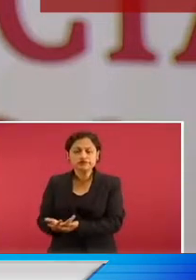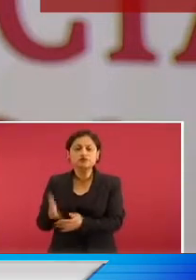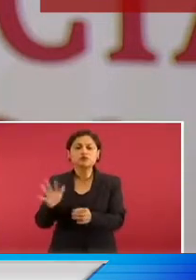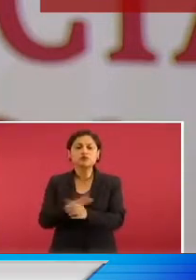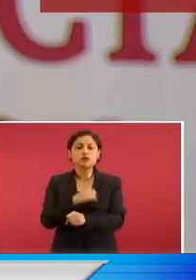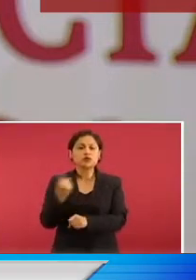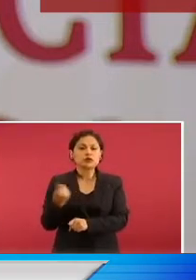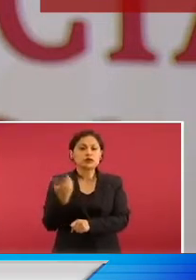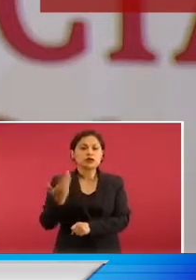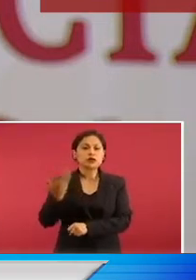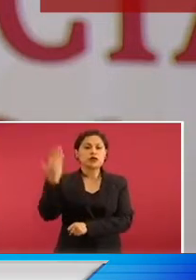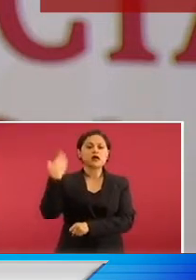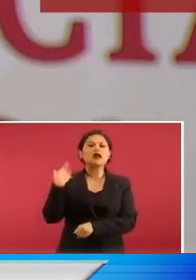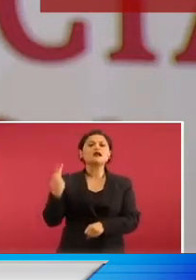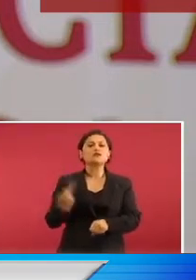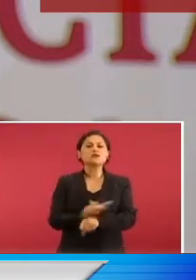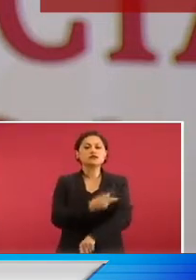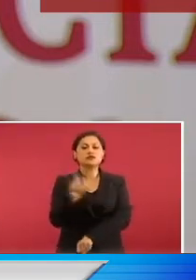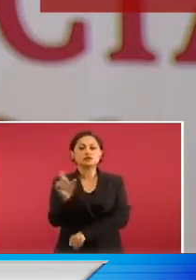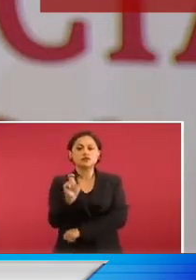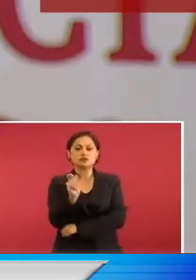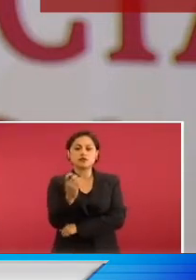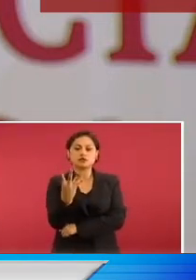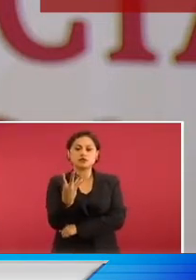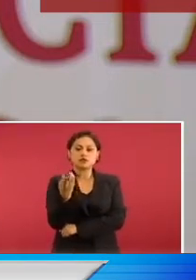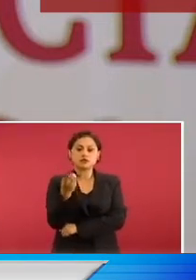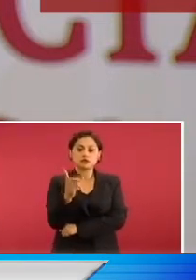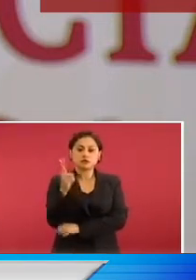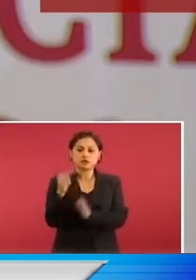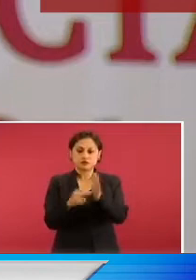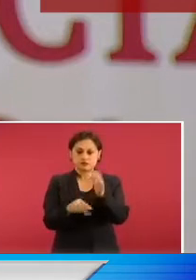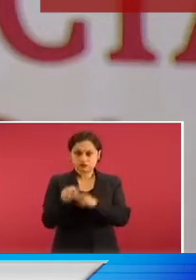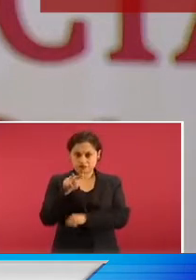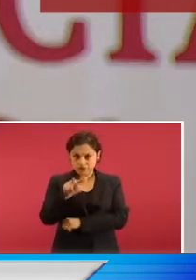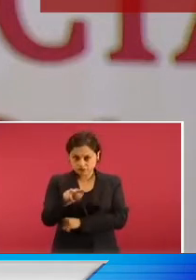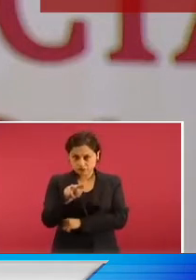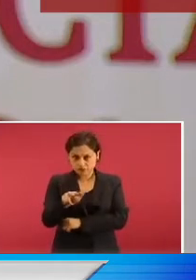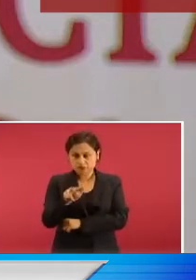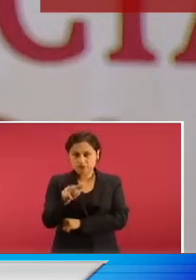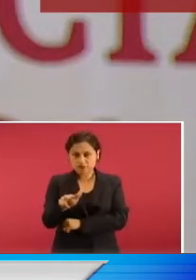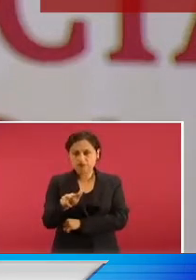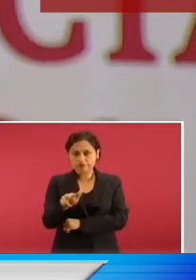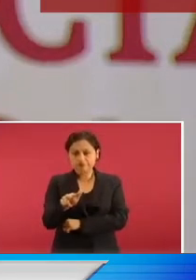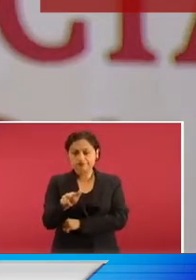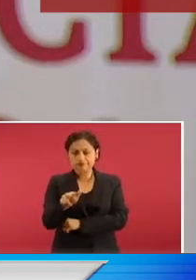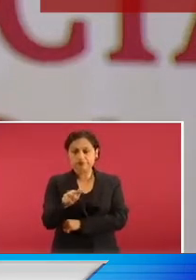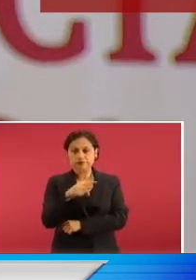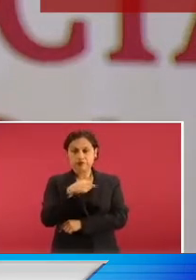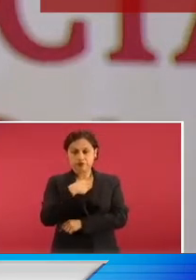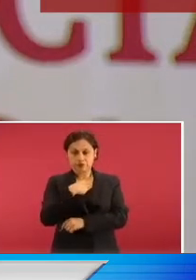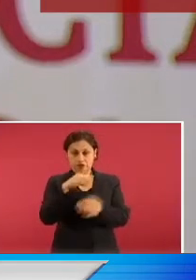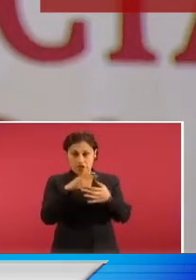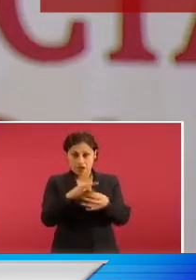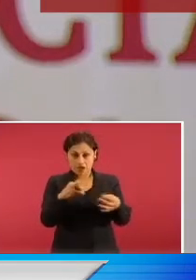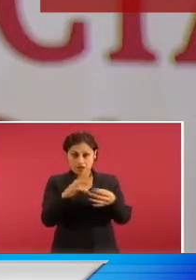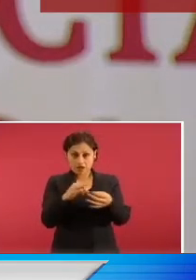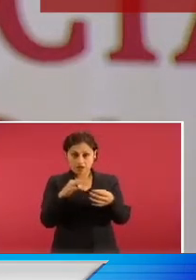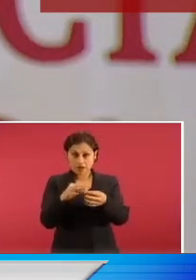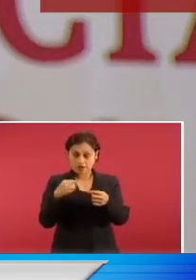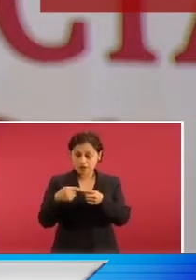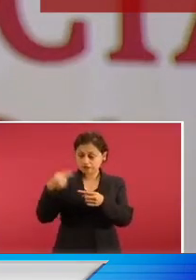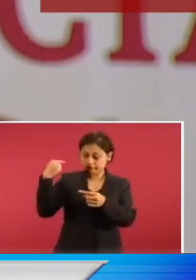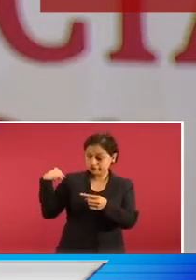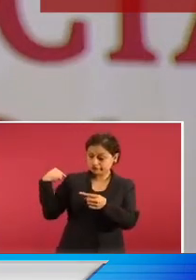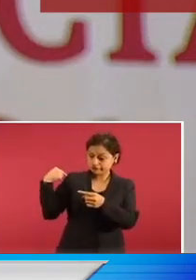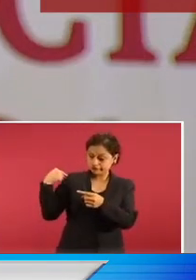volado, debió haber estado en tierra, por lo que se determina una falla enorme. Los expertos confirmaron al finalizar las investigaciones que durante